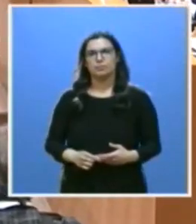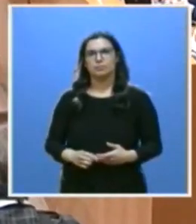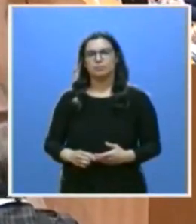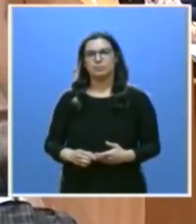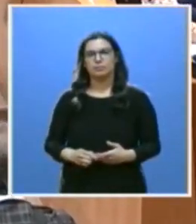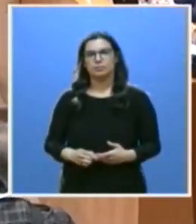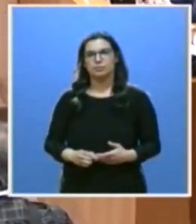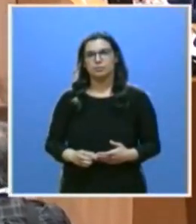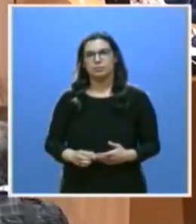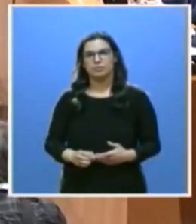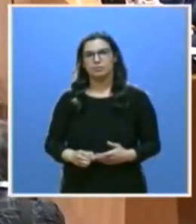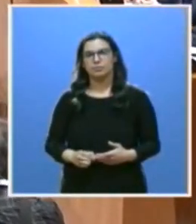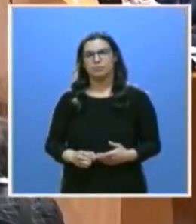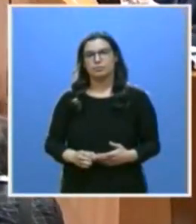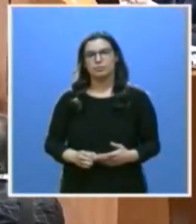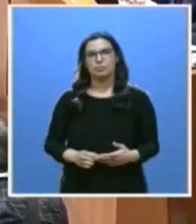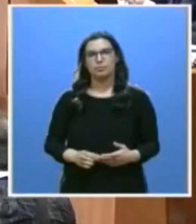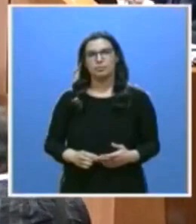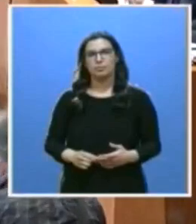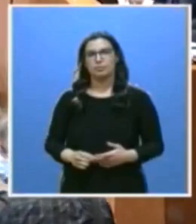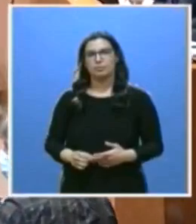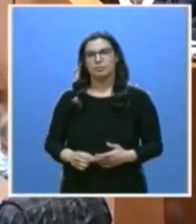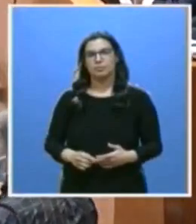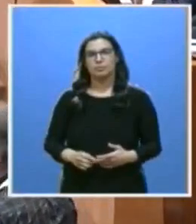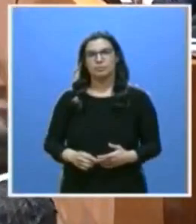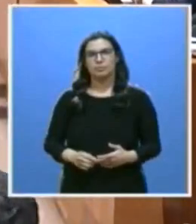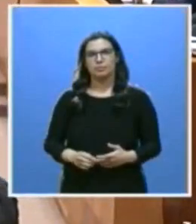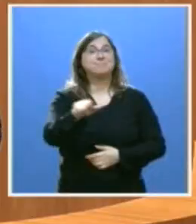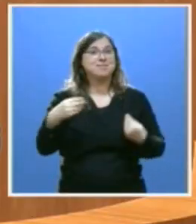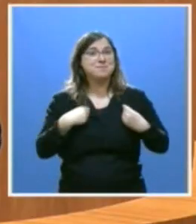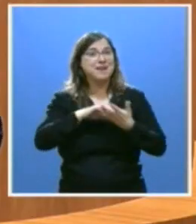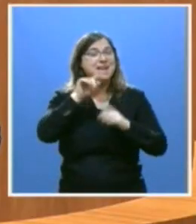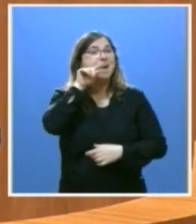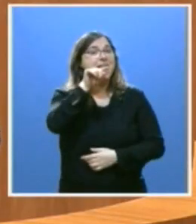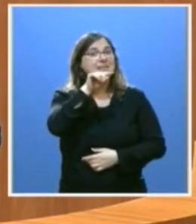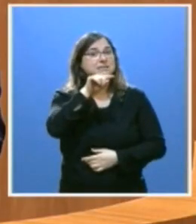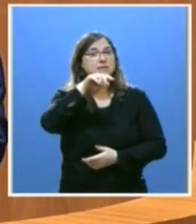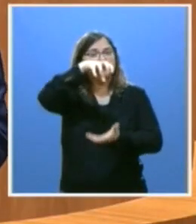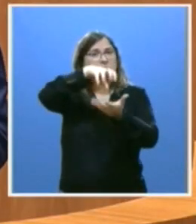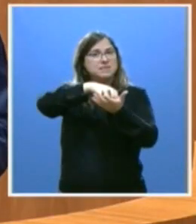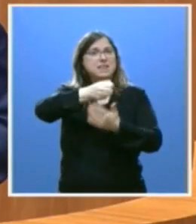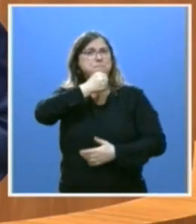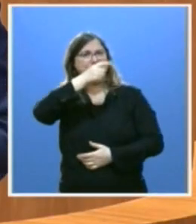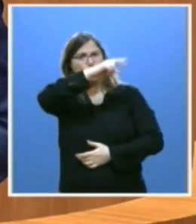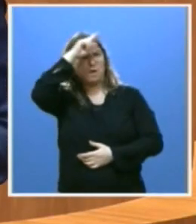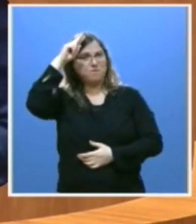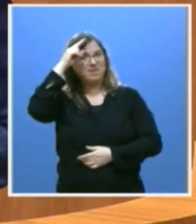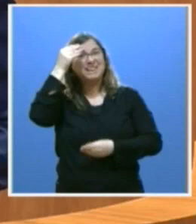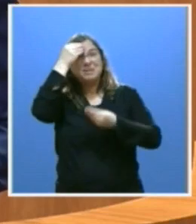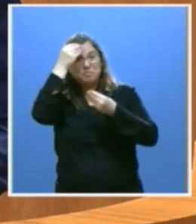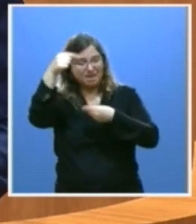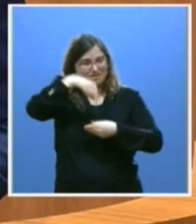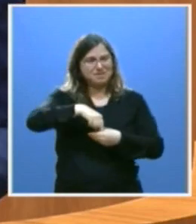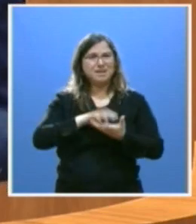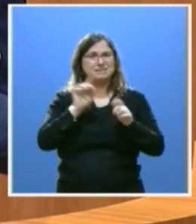responsabilizado de esta maniobra y de la situación de Murcia y Madrid. Allí en Ferraz no se piensa en Castilla y